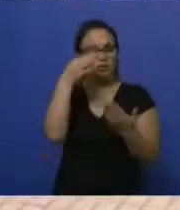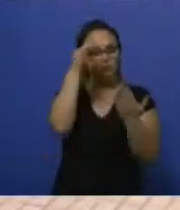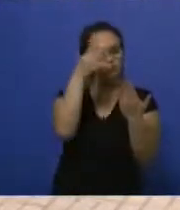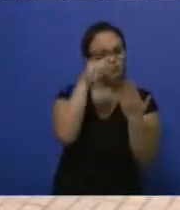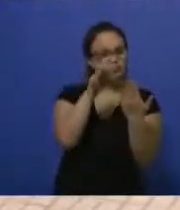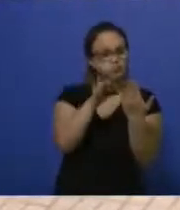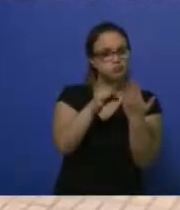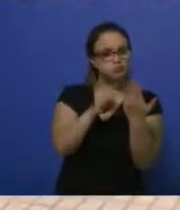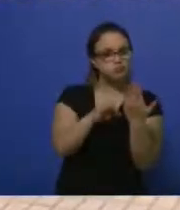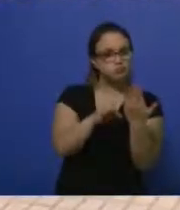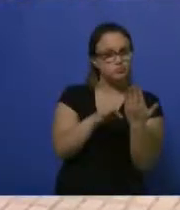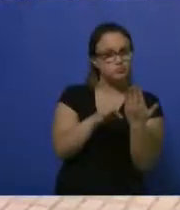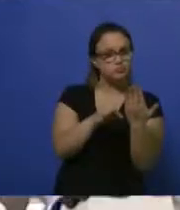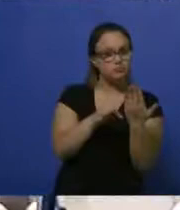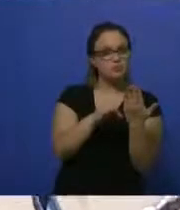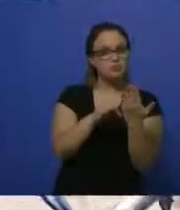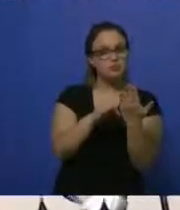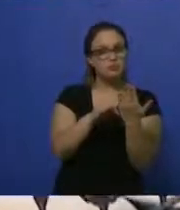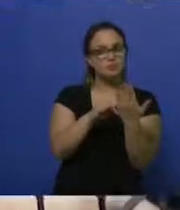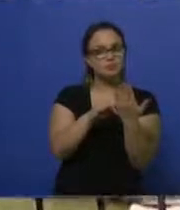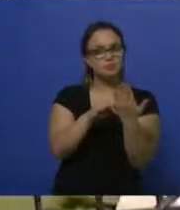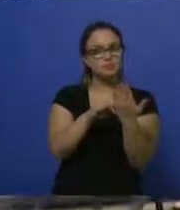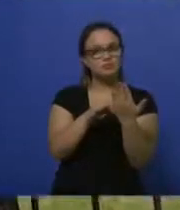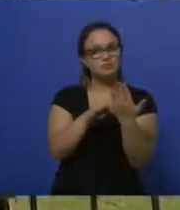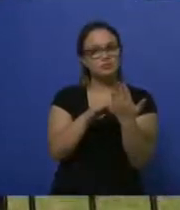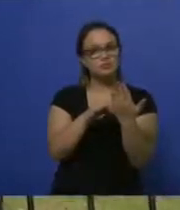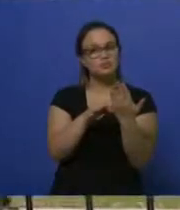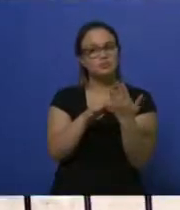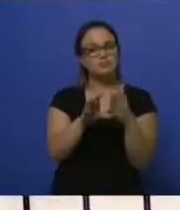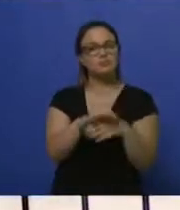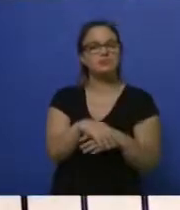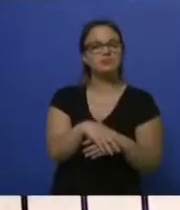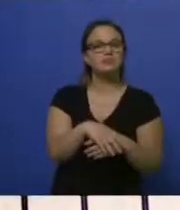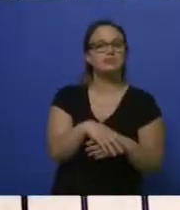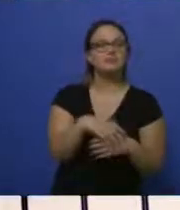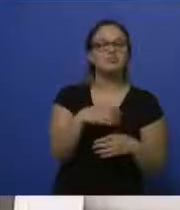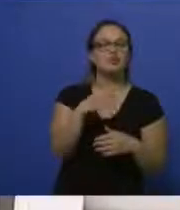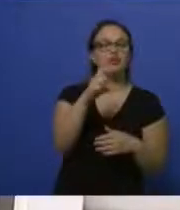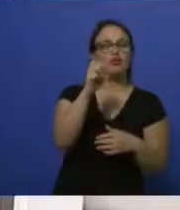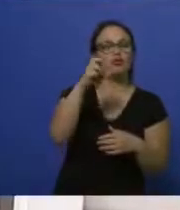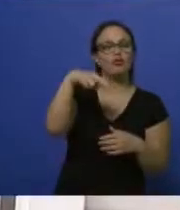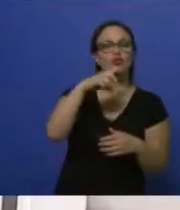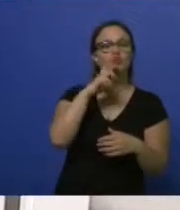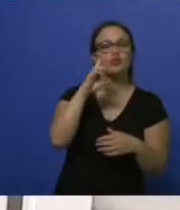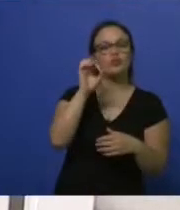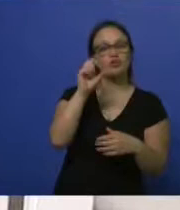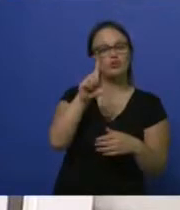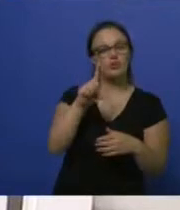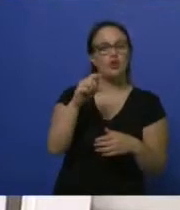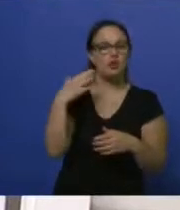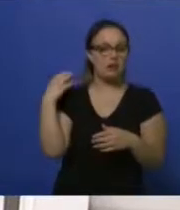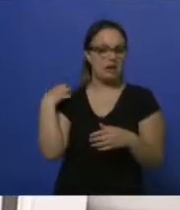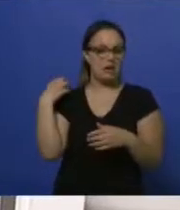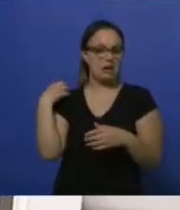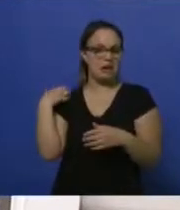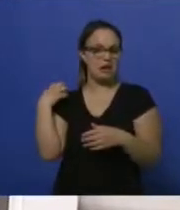que reconfigurar la figura del auditor general, hay que plasmar una real descentralización territorial y administrativa, pero